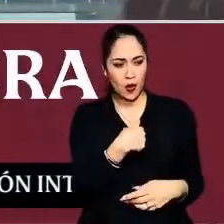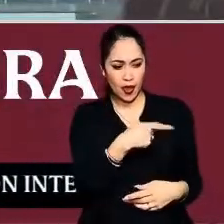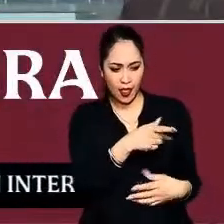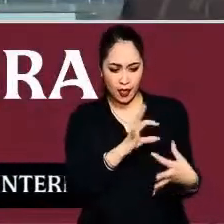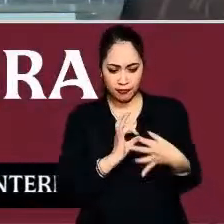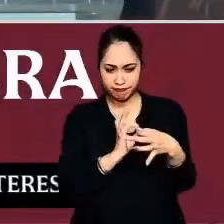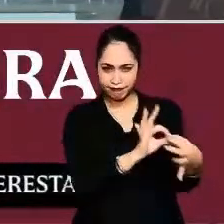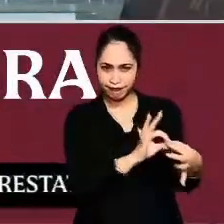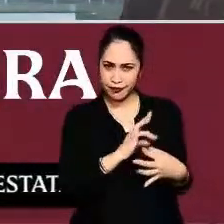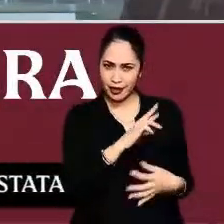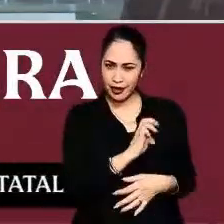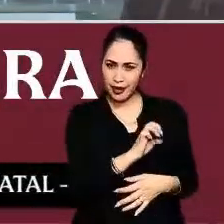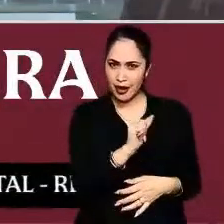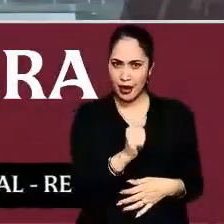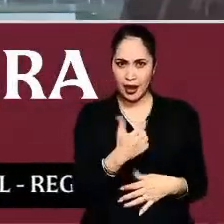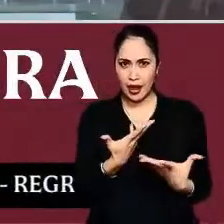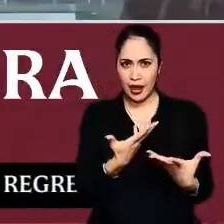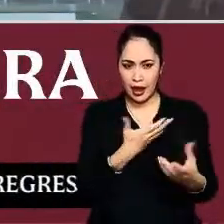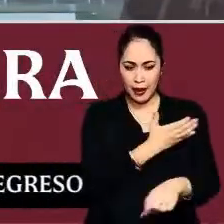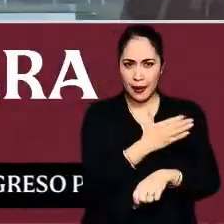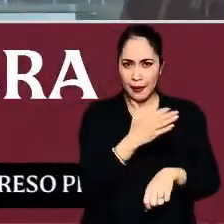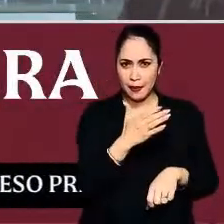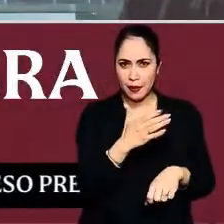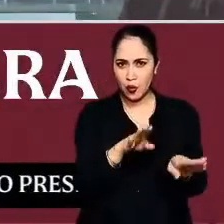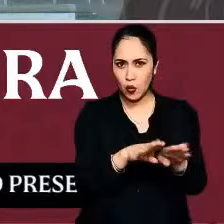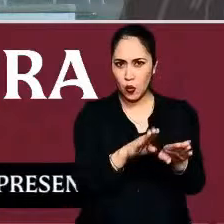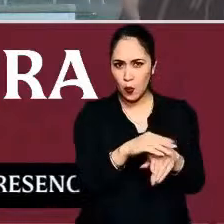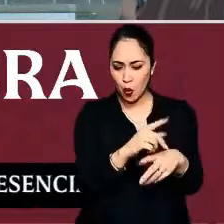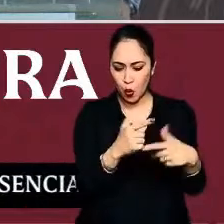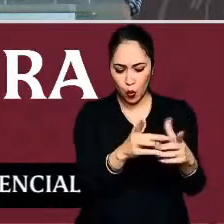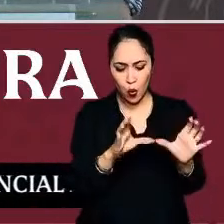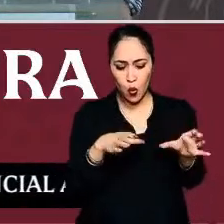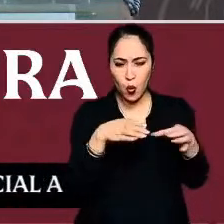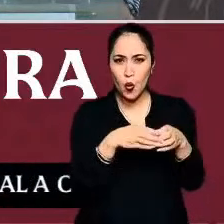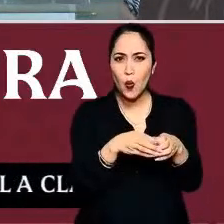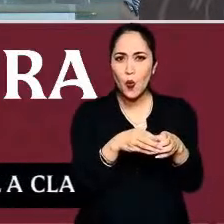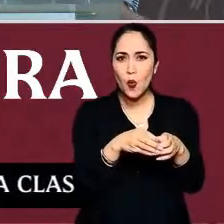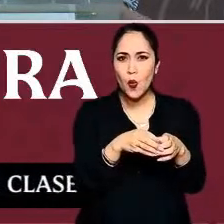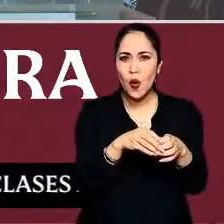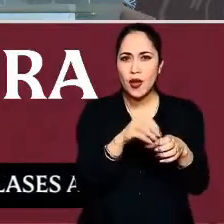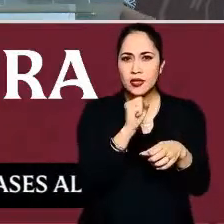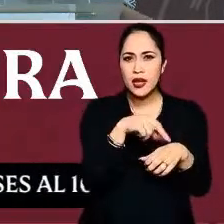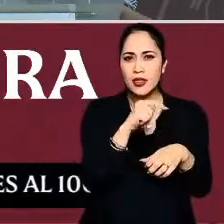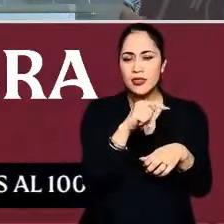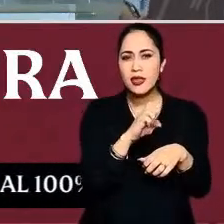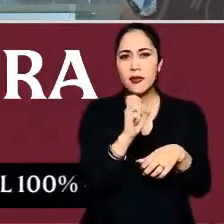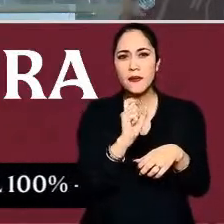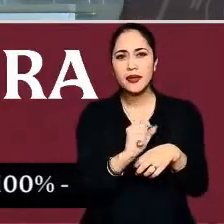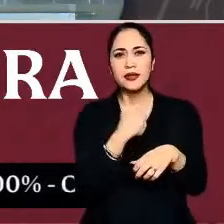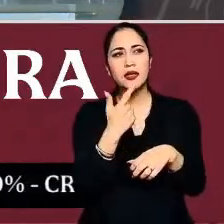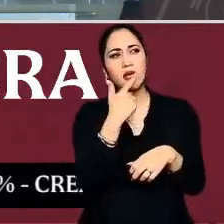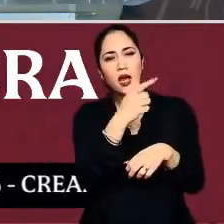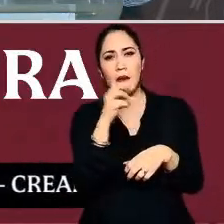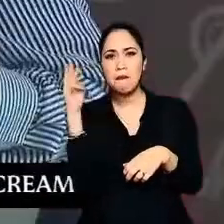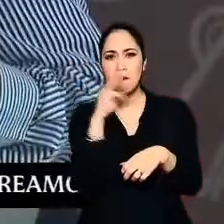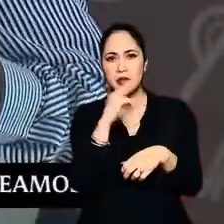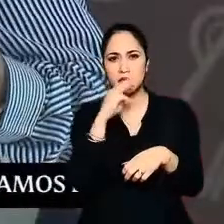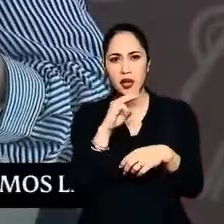ellos también me apoyaron, ese grupo de la 27, me hicieron un evento en Mazatlán y